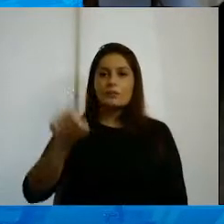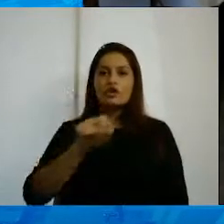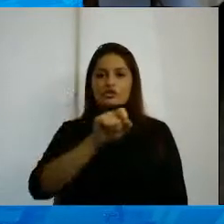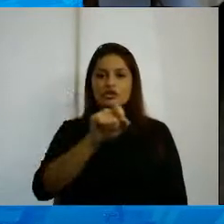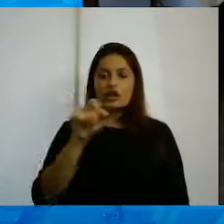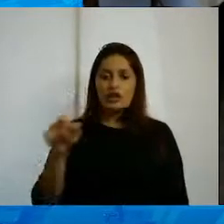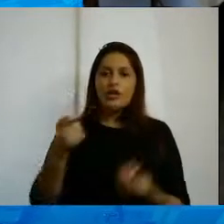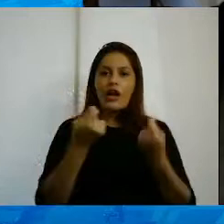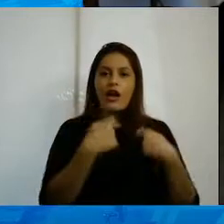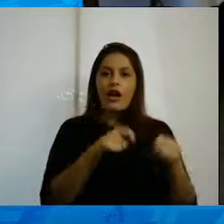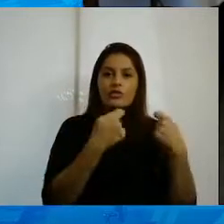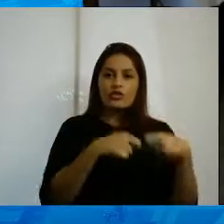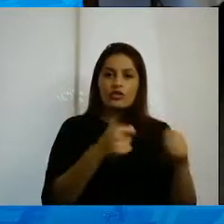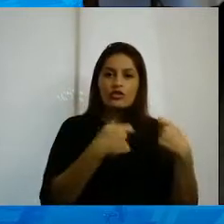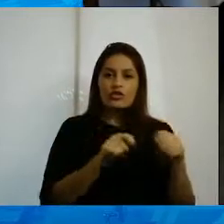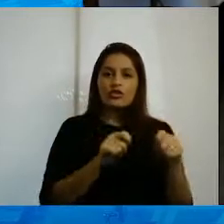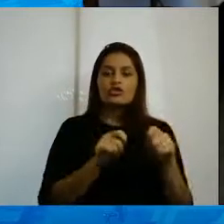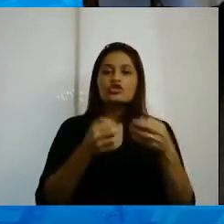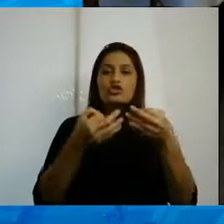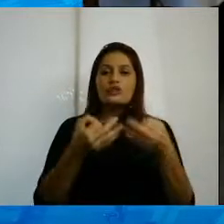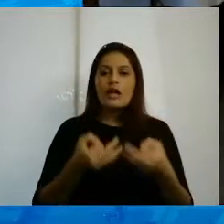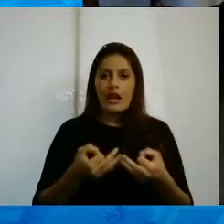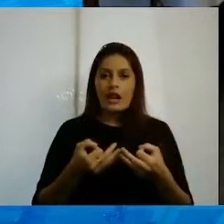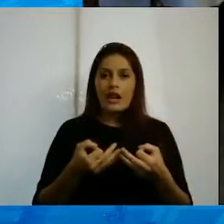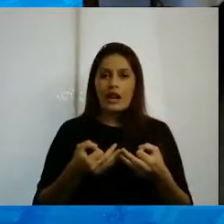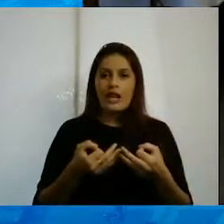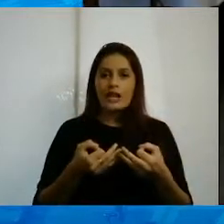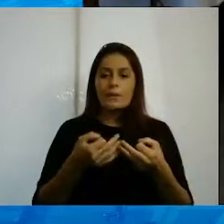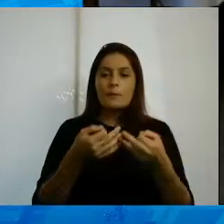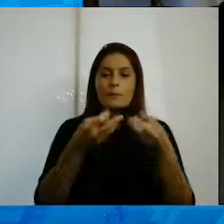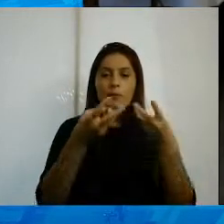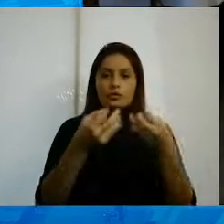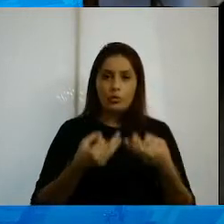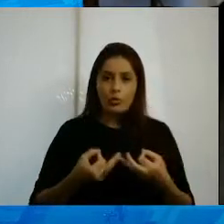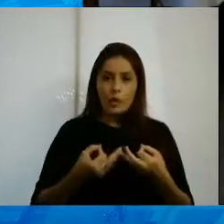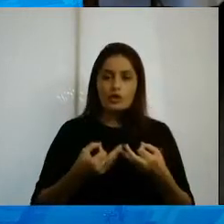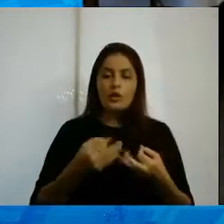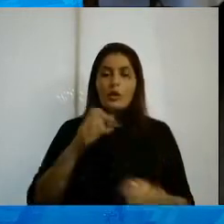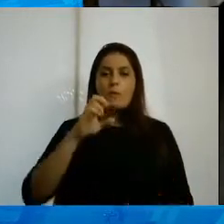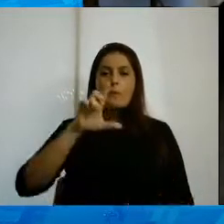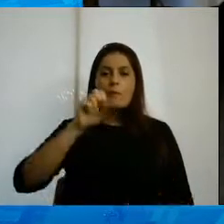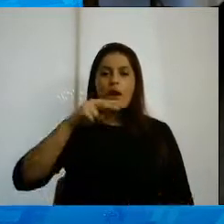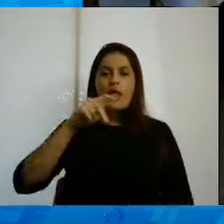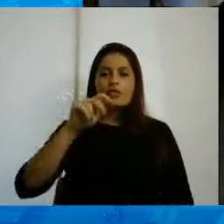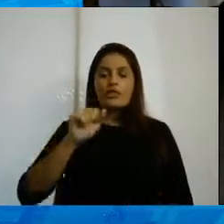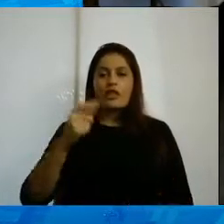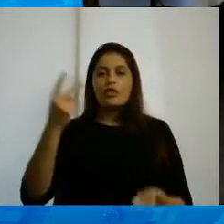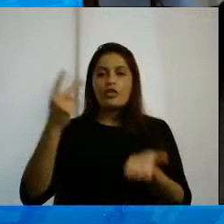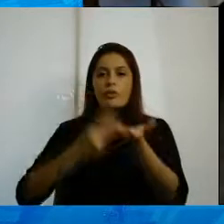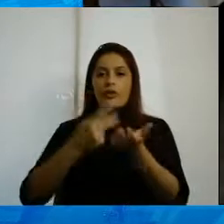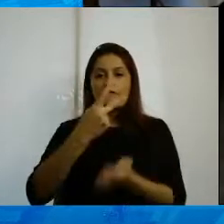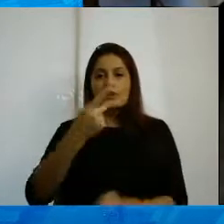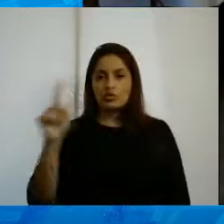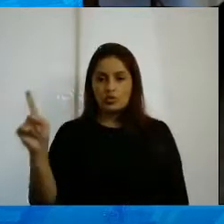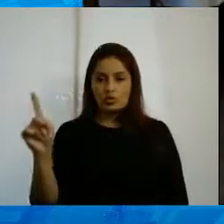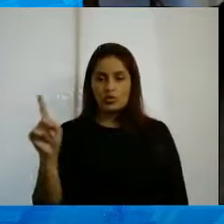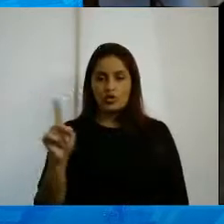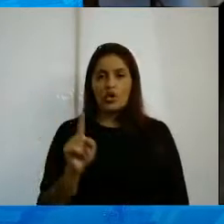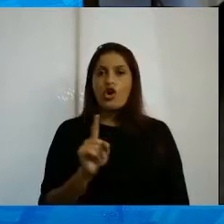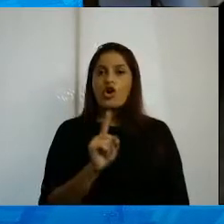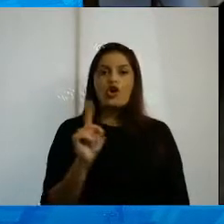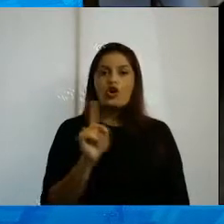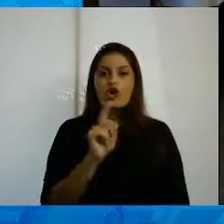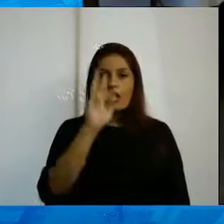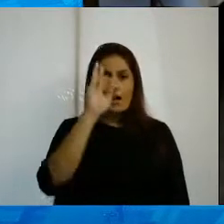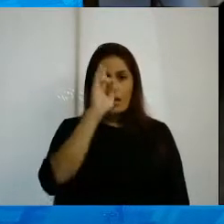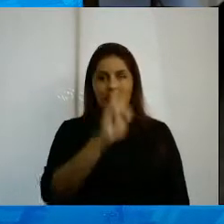106,86% del gasto respecto al total presupuesto personal de planta 2021. Punto seguido. No se respeta